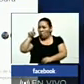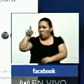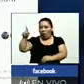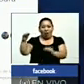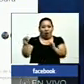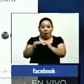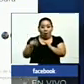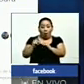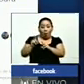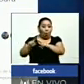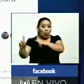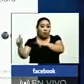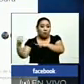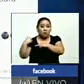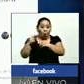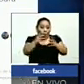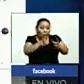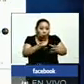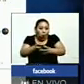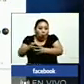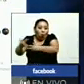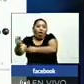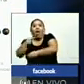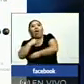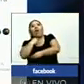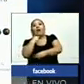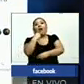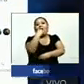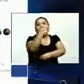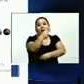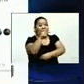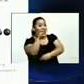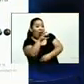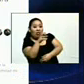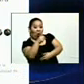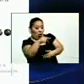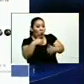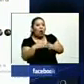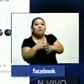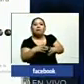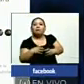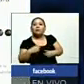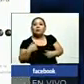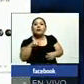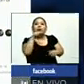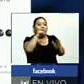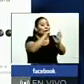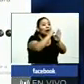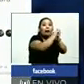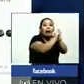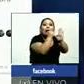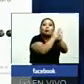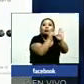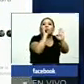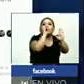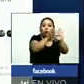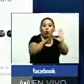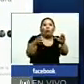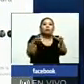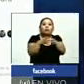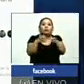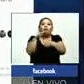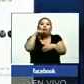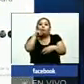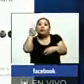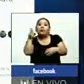delincuente huyendo con el botín, grita a ladrón. Y cito, esa fue la reacción del FMLN